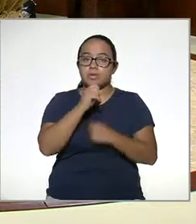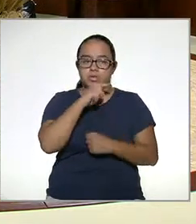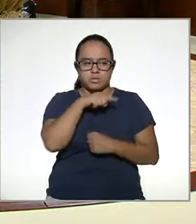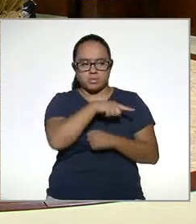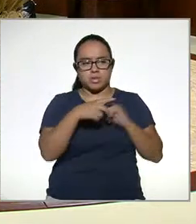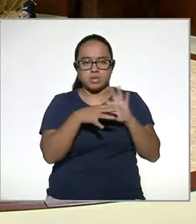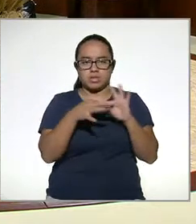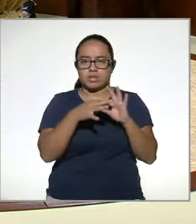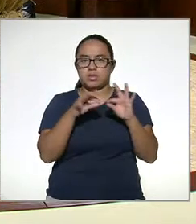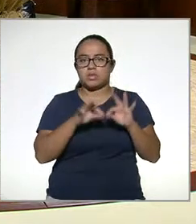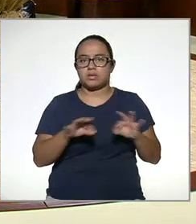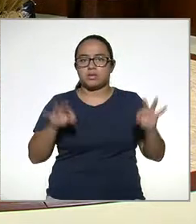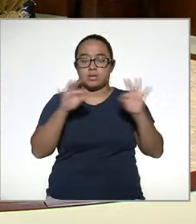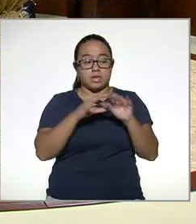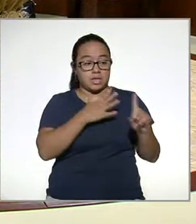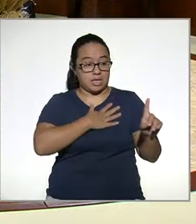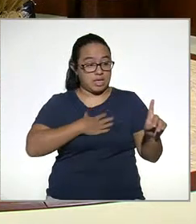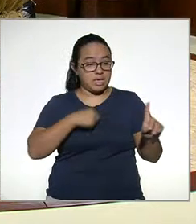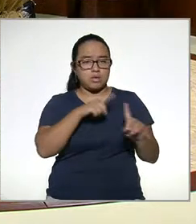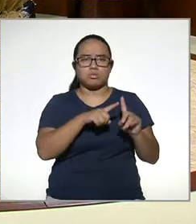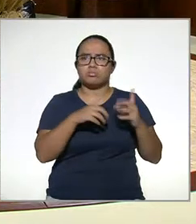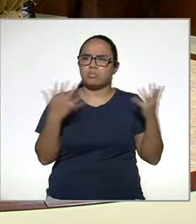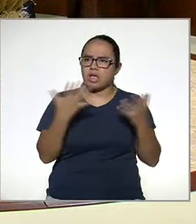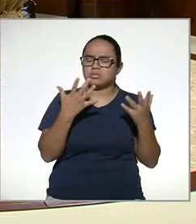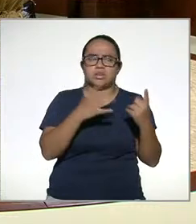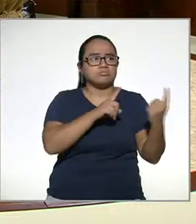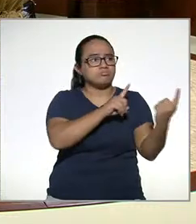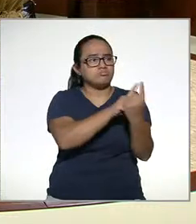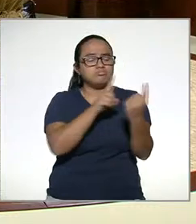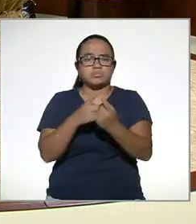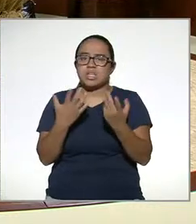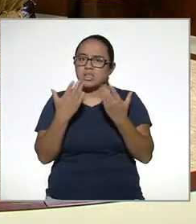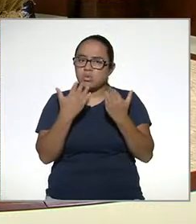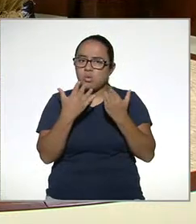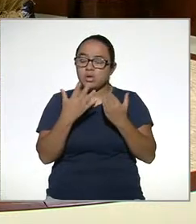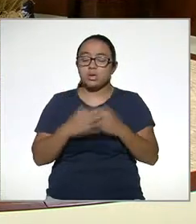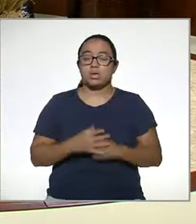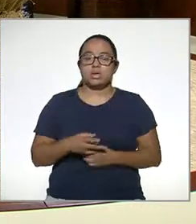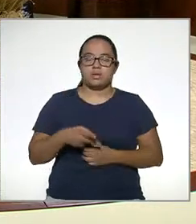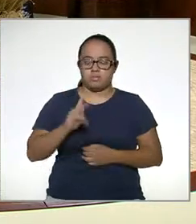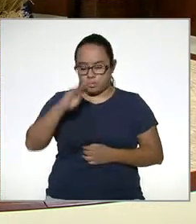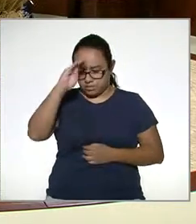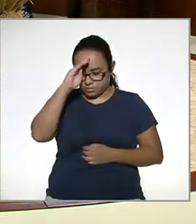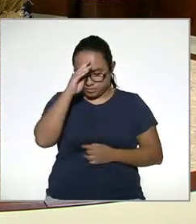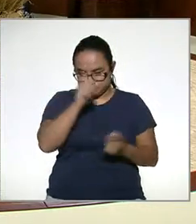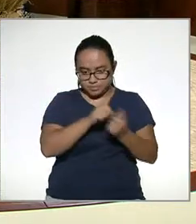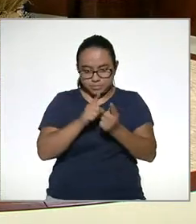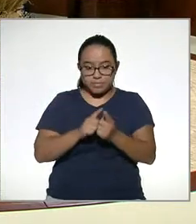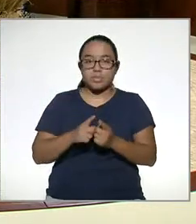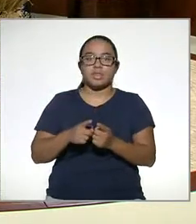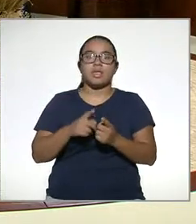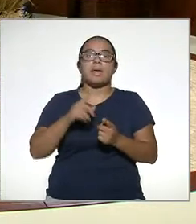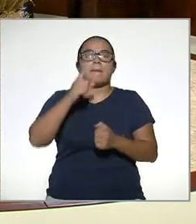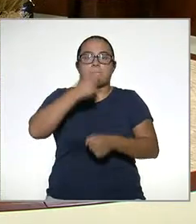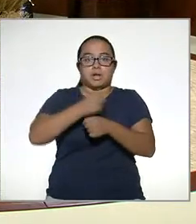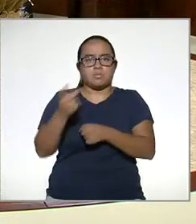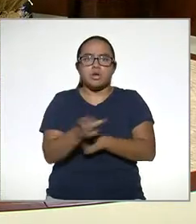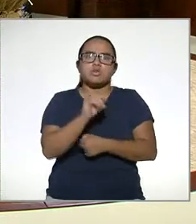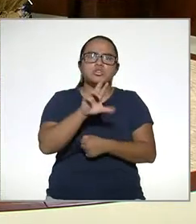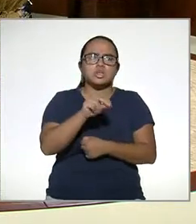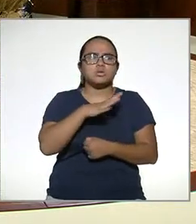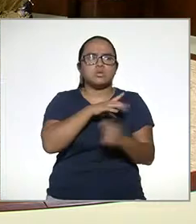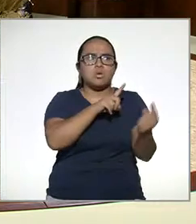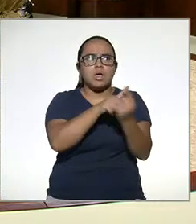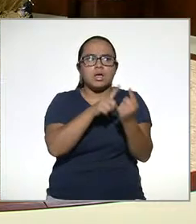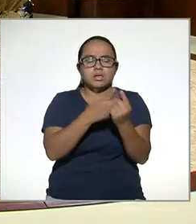algo muy importante, ¿no? Es, ¿mi hijo eres introvertido? O sea, ya lo sé. Al principio se pregunta por si lo es, después termina diciendo que lo es. Sí. Pero hay que decir,